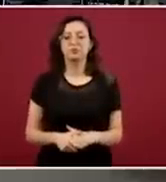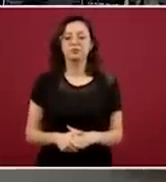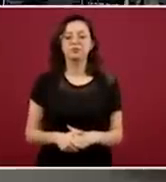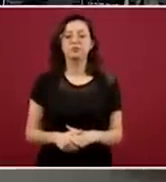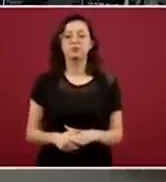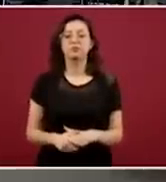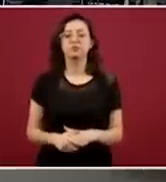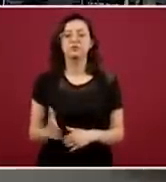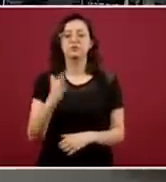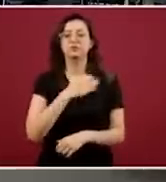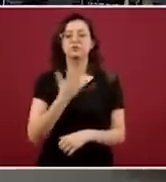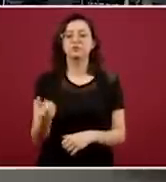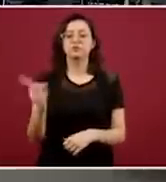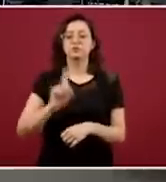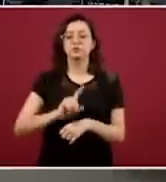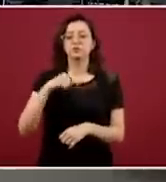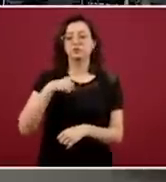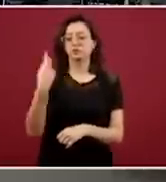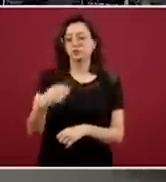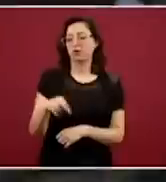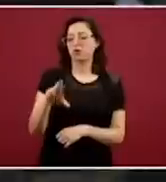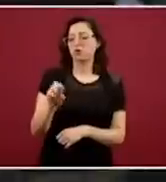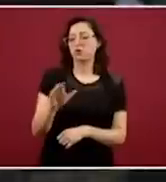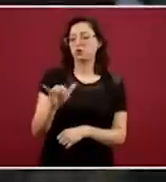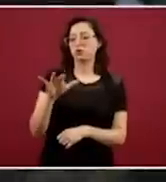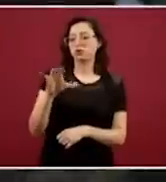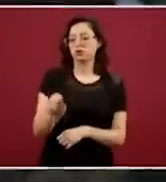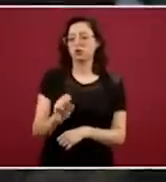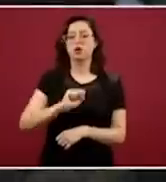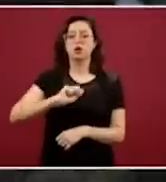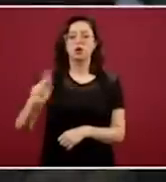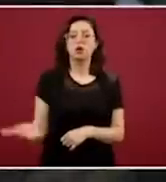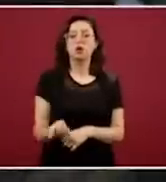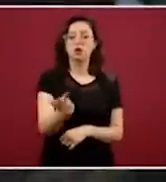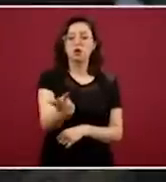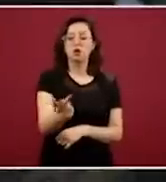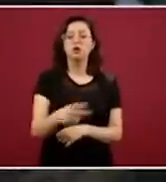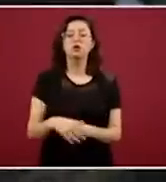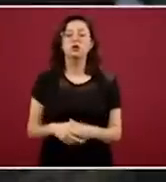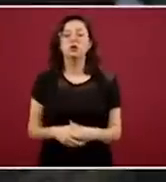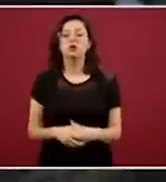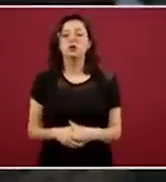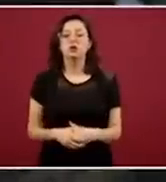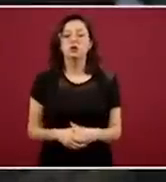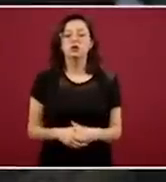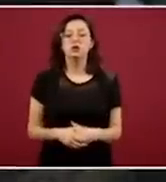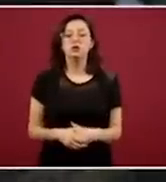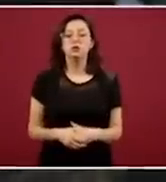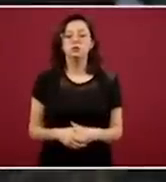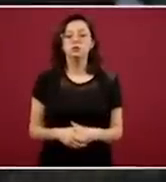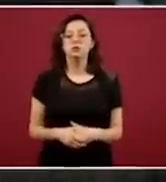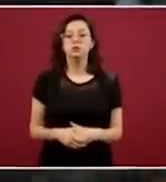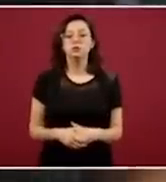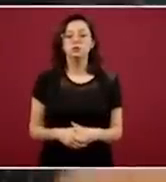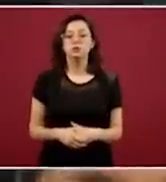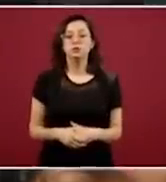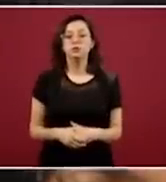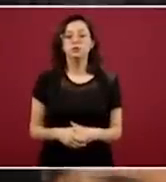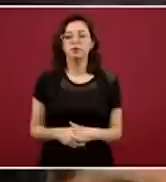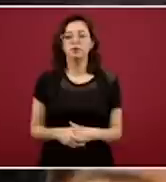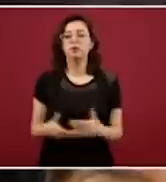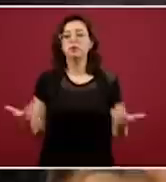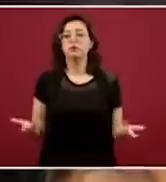días. Rocío Jardines, Teleurban y W Radio. Preguntarle, se ha hablado también de la posibilidad de cancelar ya